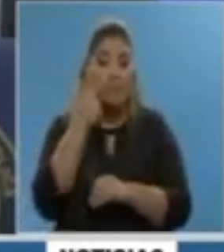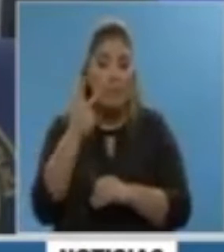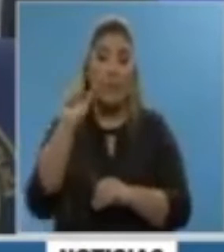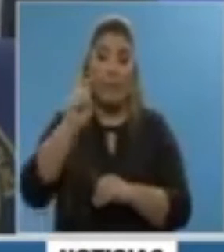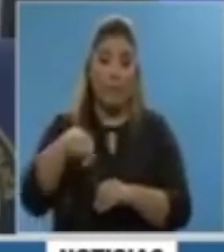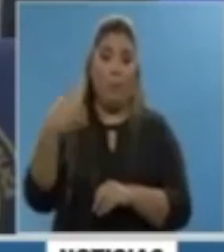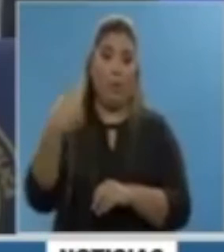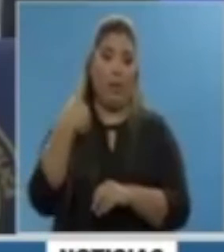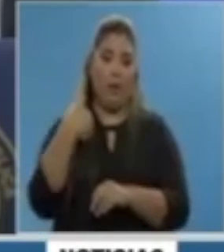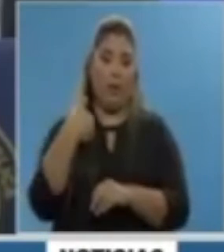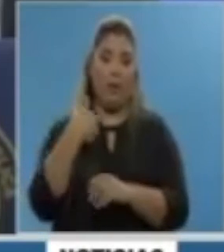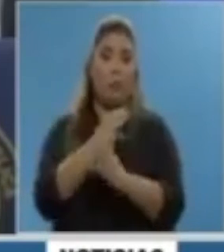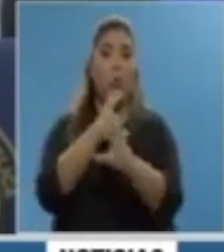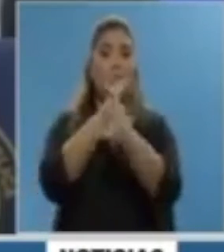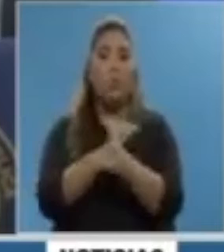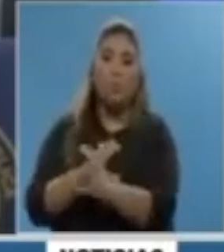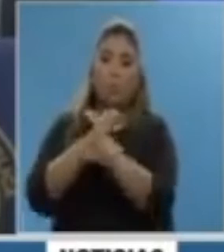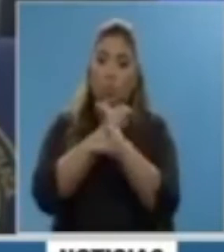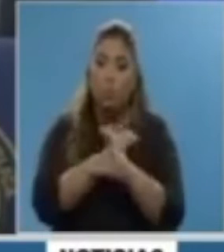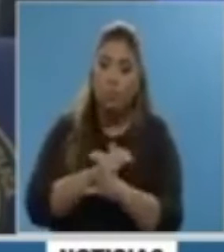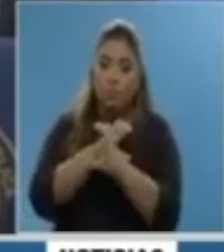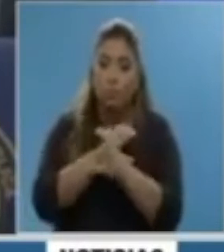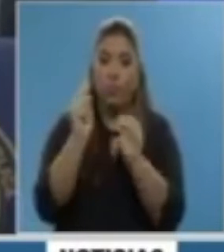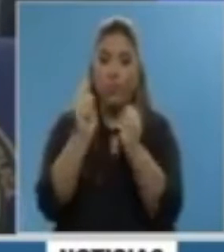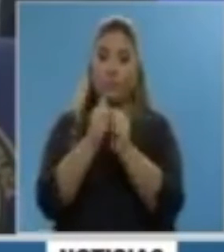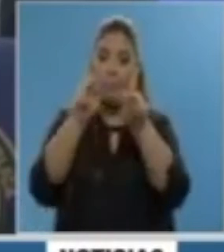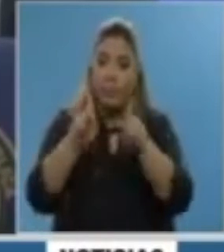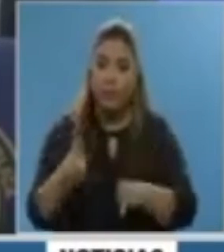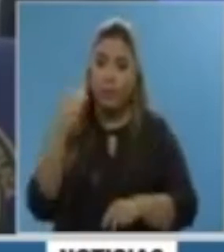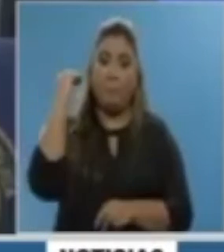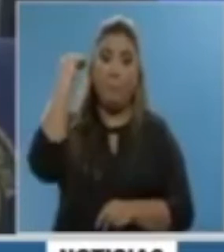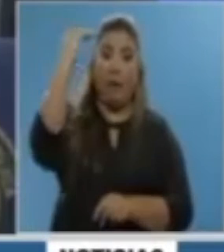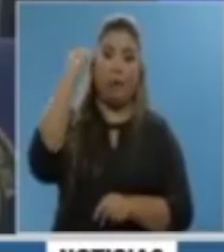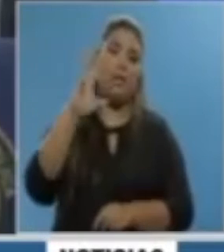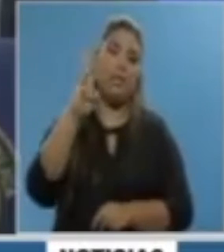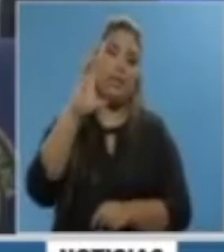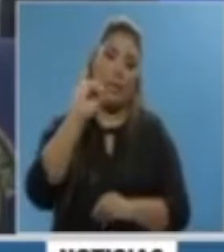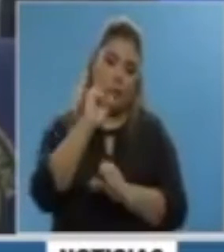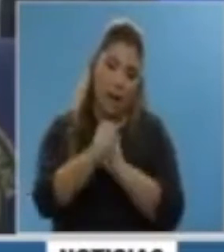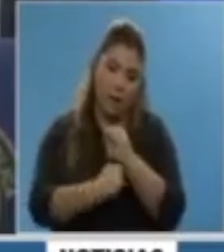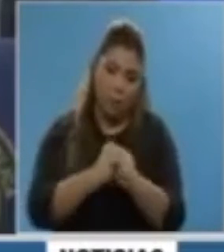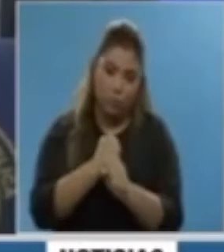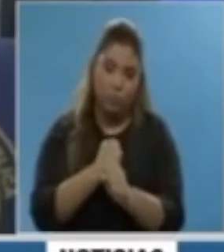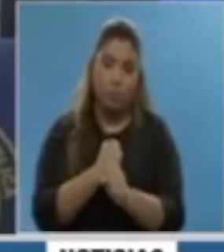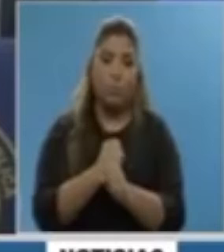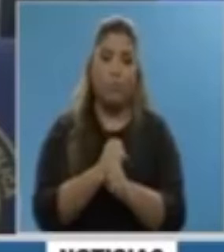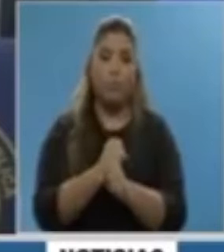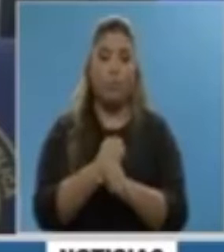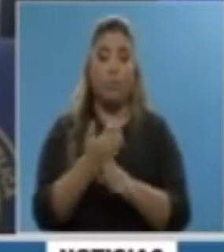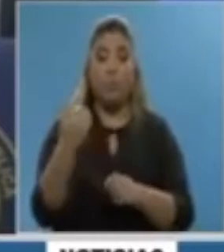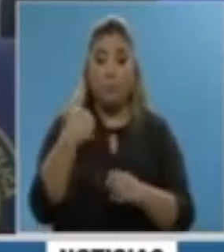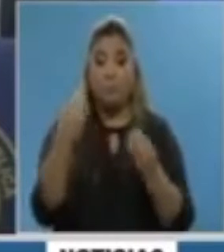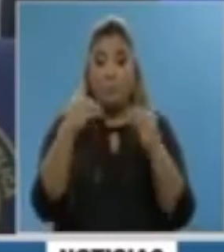tener precauciones, sobre todo con las personas que sean mayores de 60 años y aún más que tengan